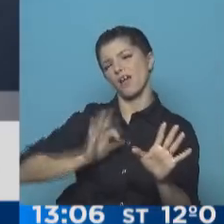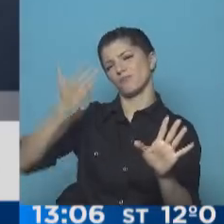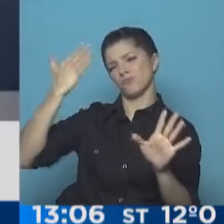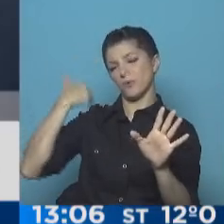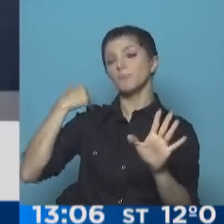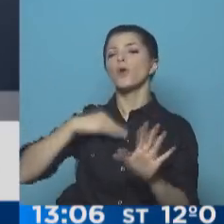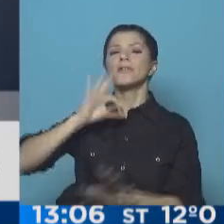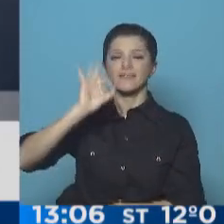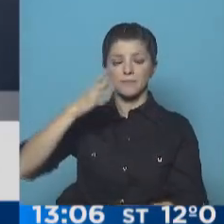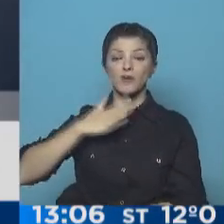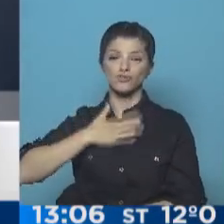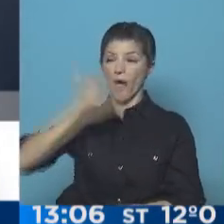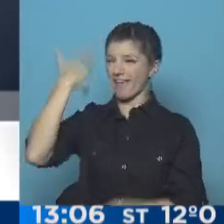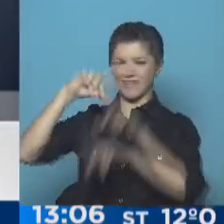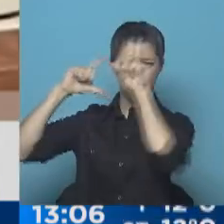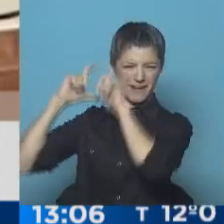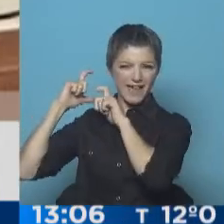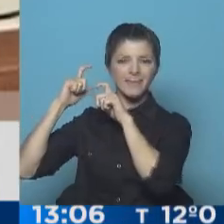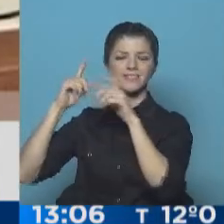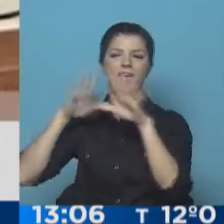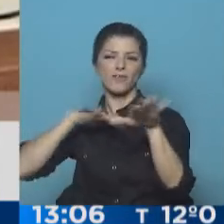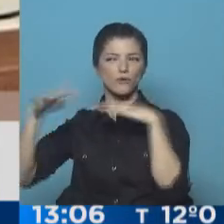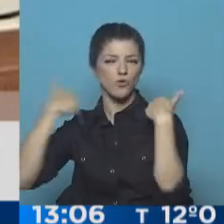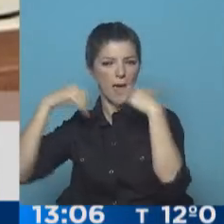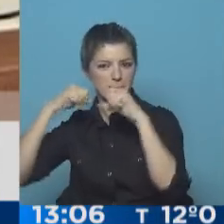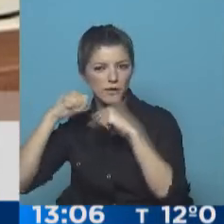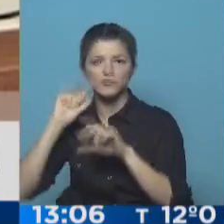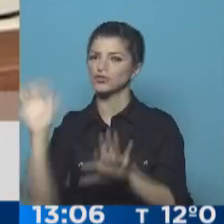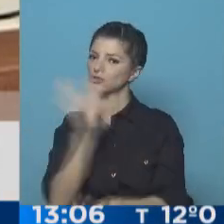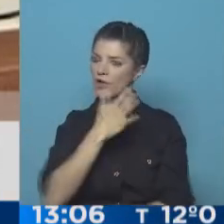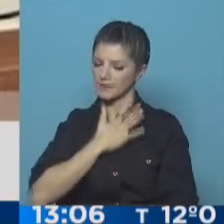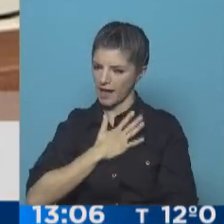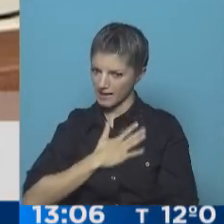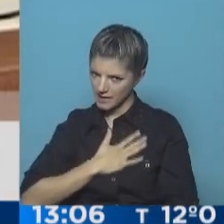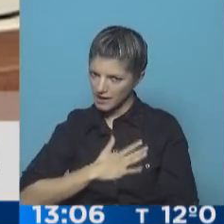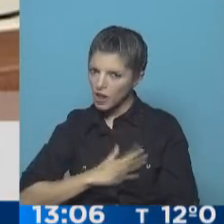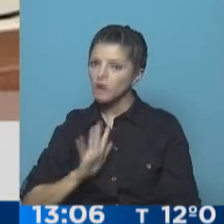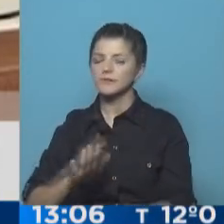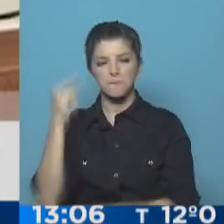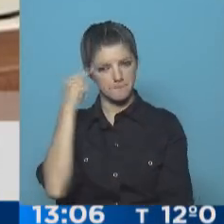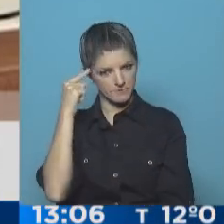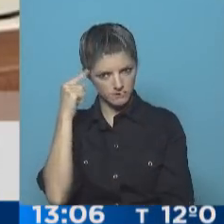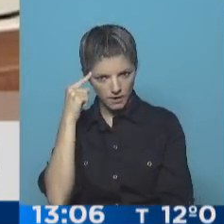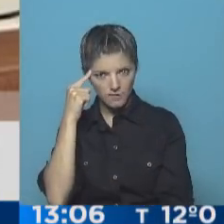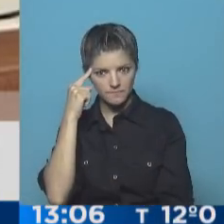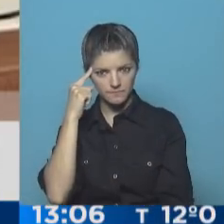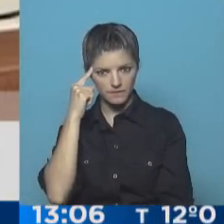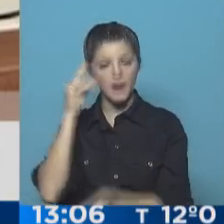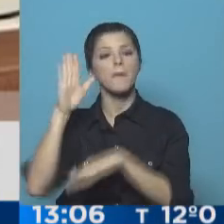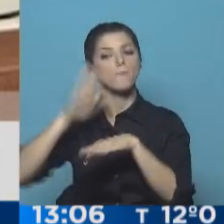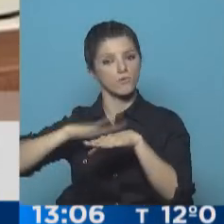viene al mundo del deporte y la experiencia que yo tengo las cosas Las tomo con tranquilidad con serenidad con reflexión con mucha